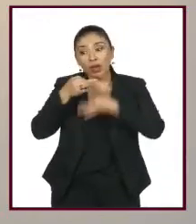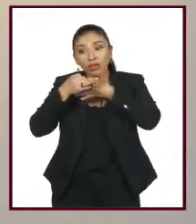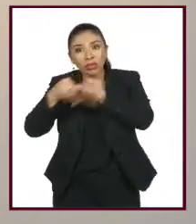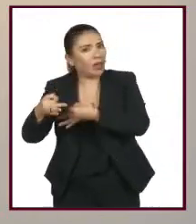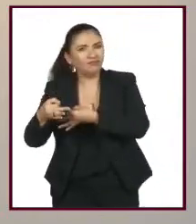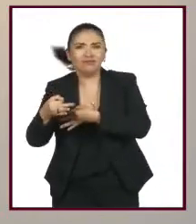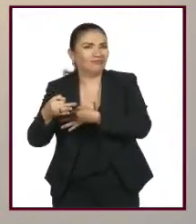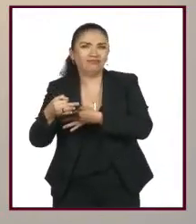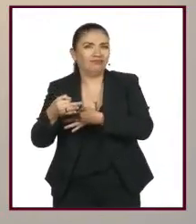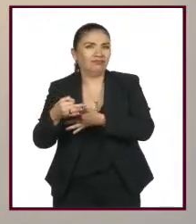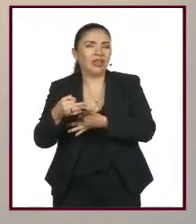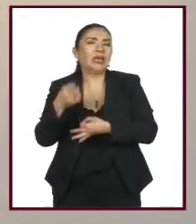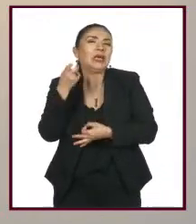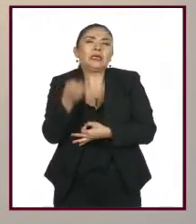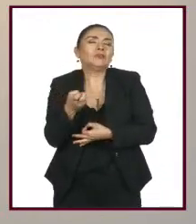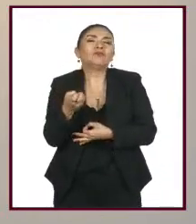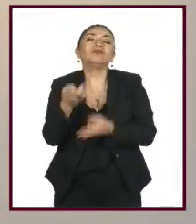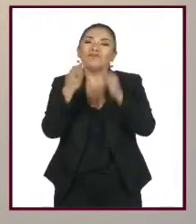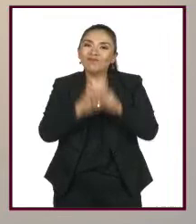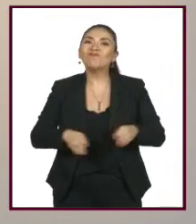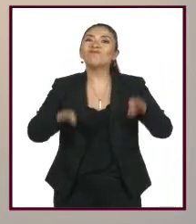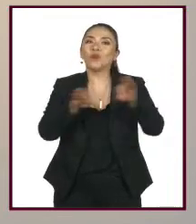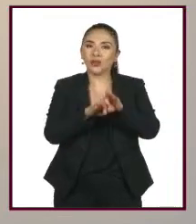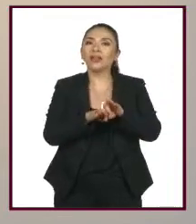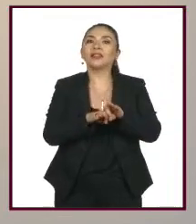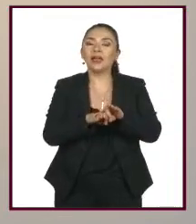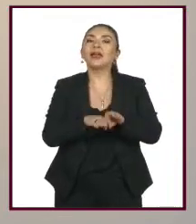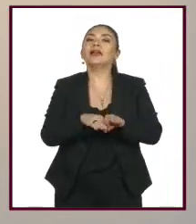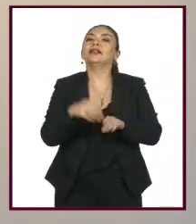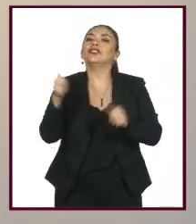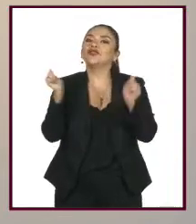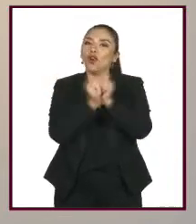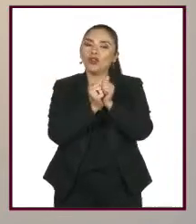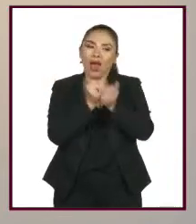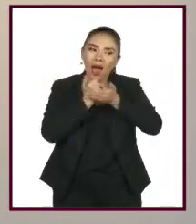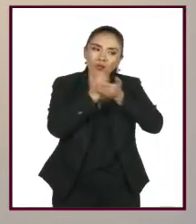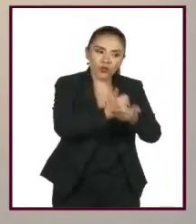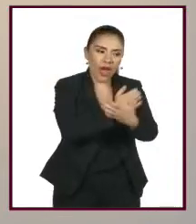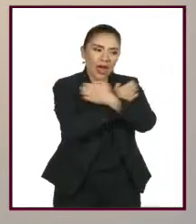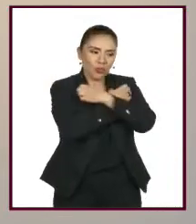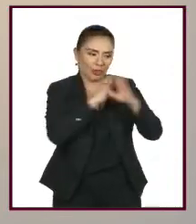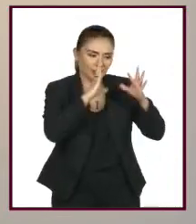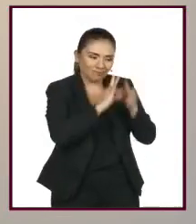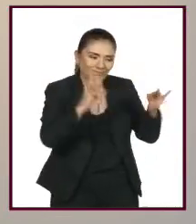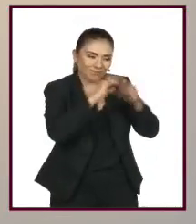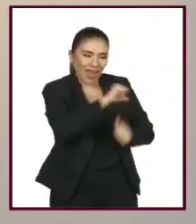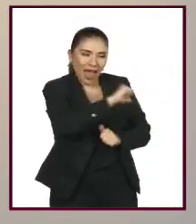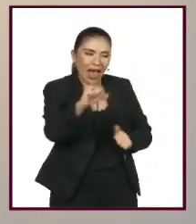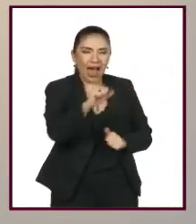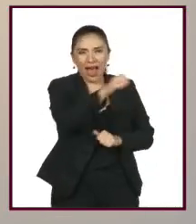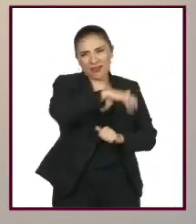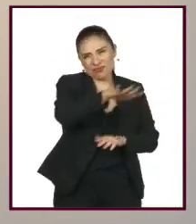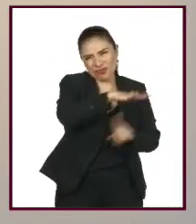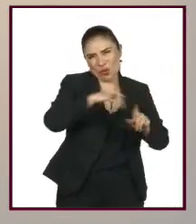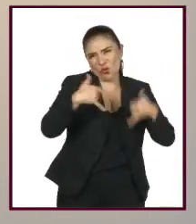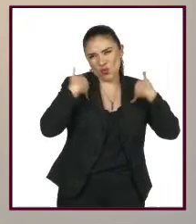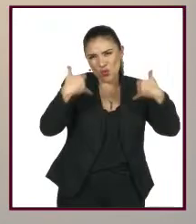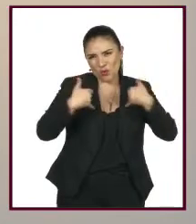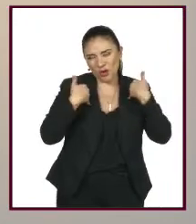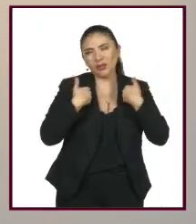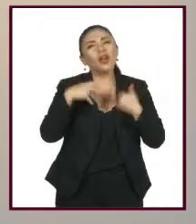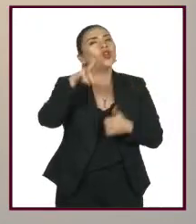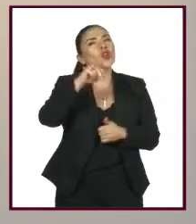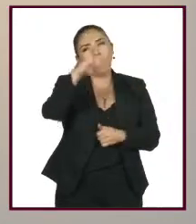estas alteraciones. Es importante psicoeducar a las y los adolescentes, evitar